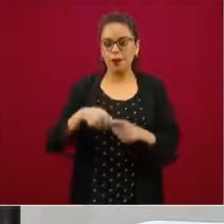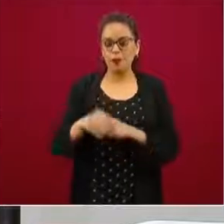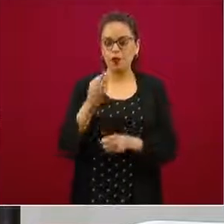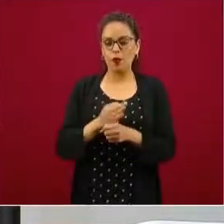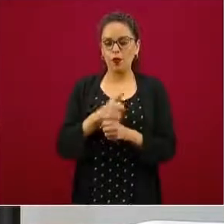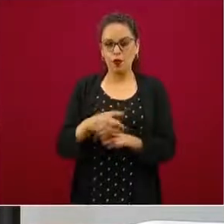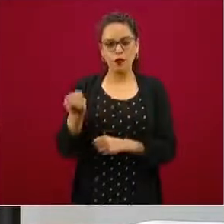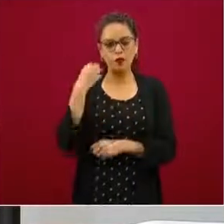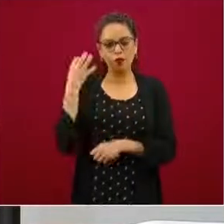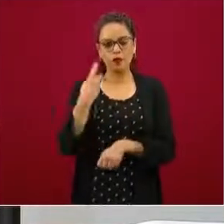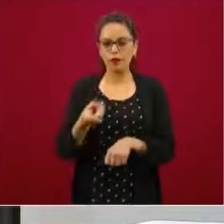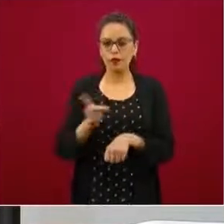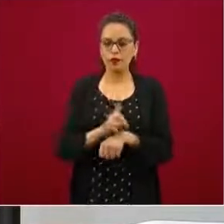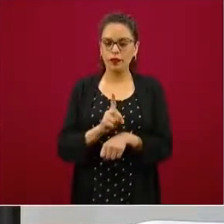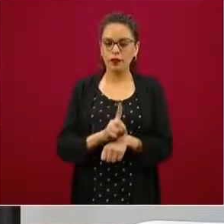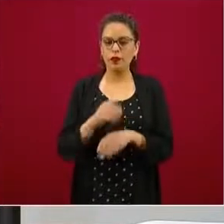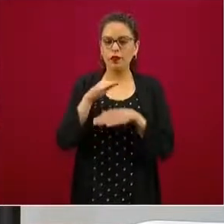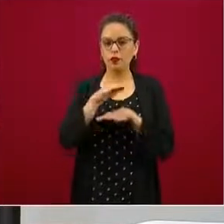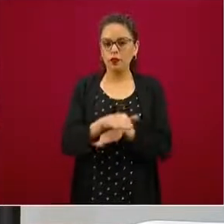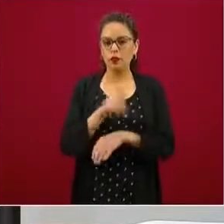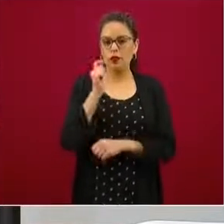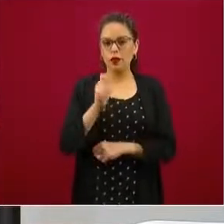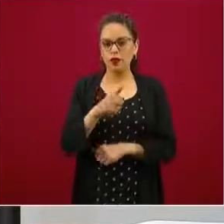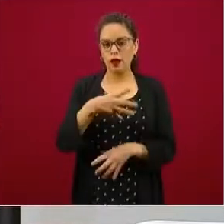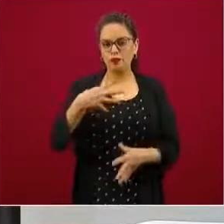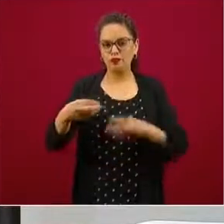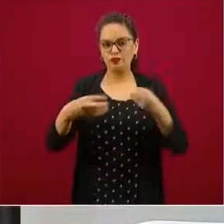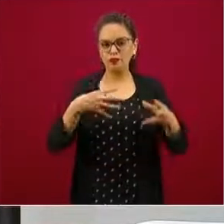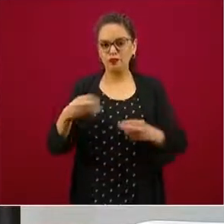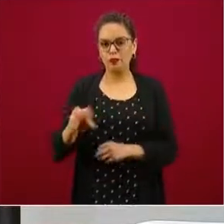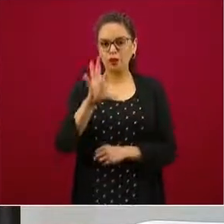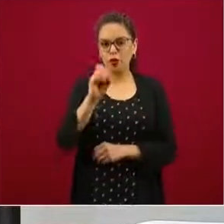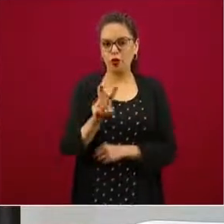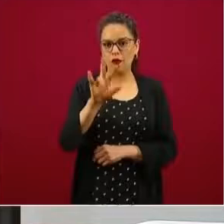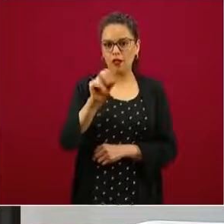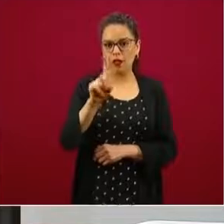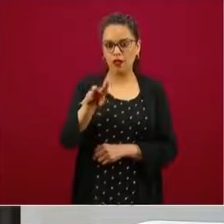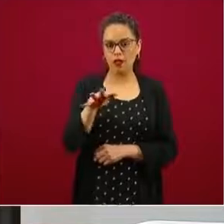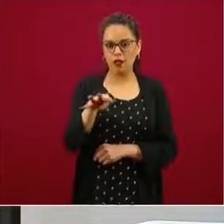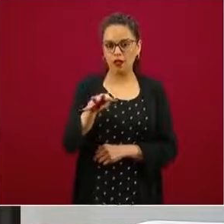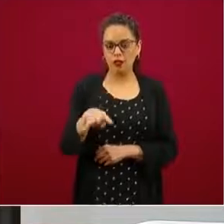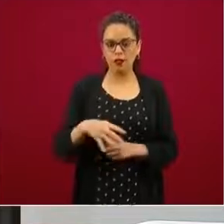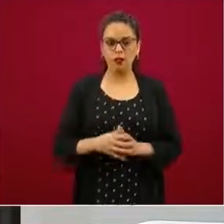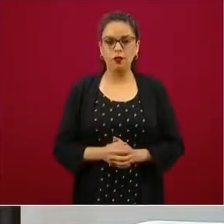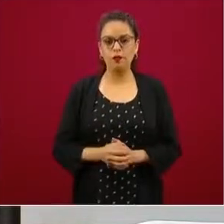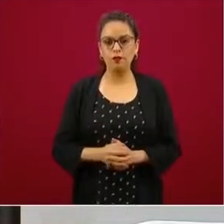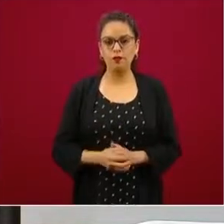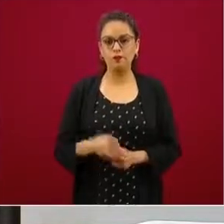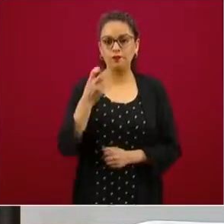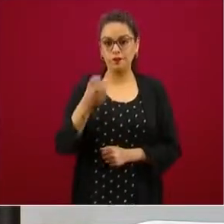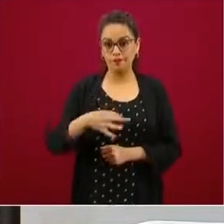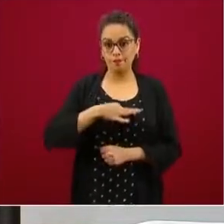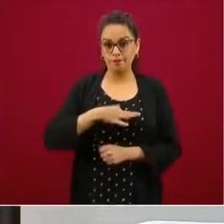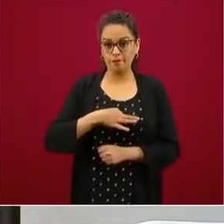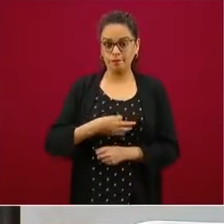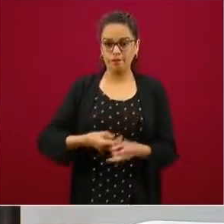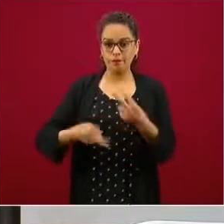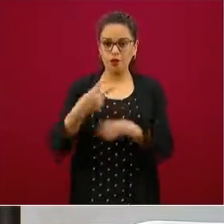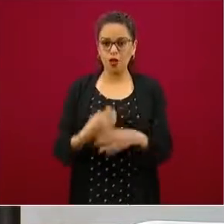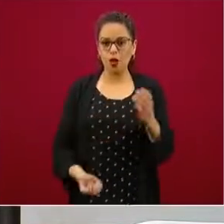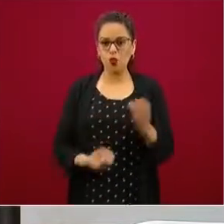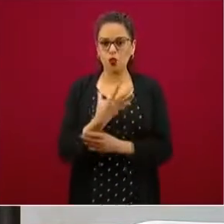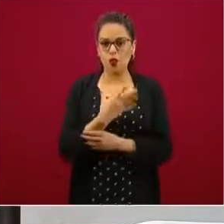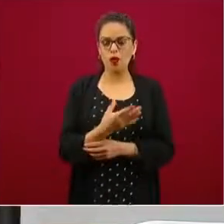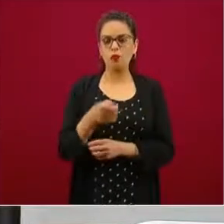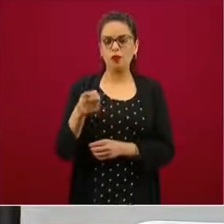de prensa diaria sobre la situación de la pandemia de COVID-19, la pandemia causada por el nuevo coronavirus